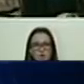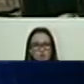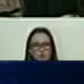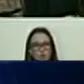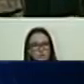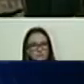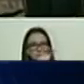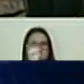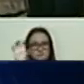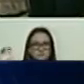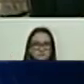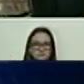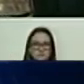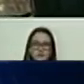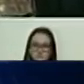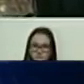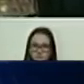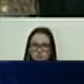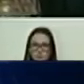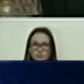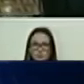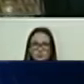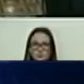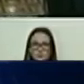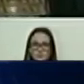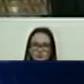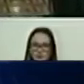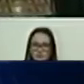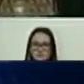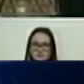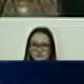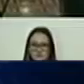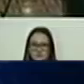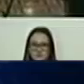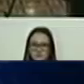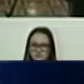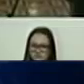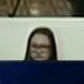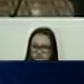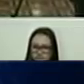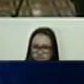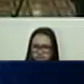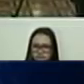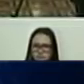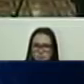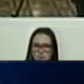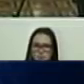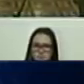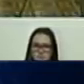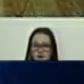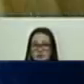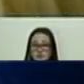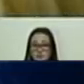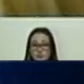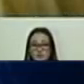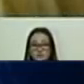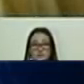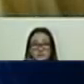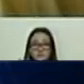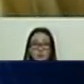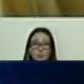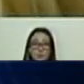país y para legitimar el liderazgo local, municipal, de los 335 municipios del